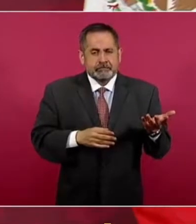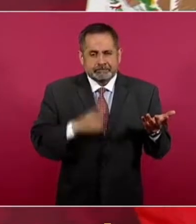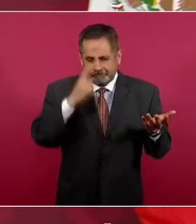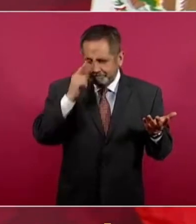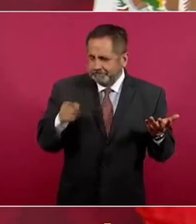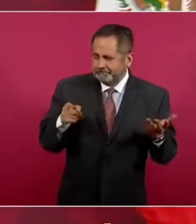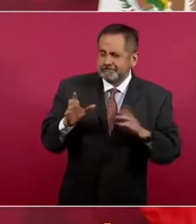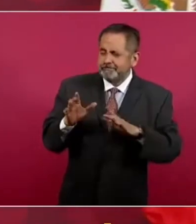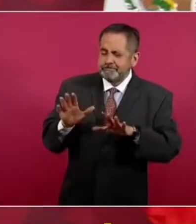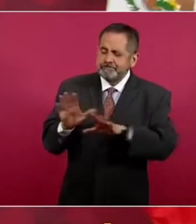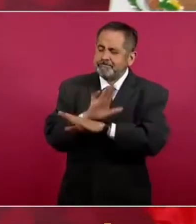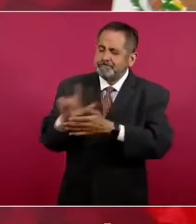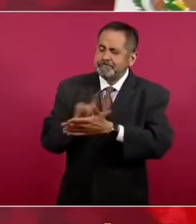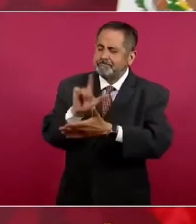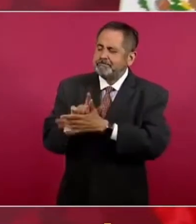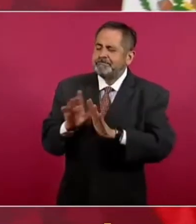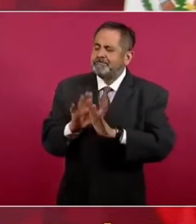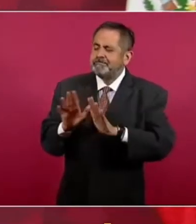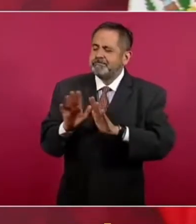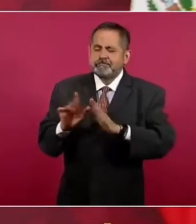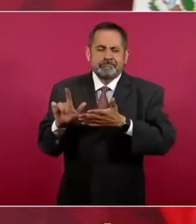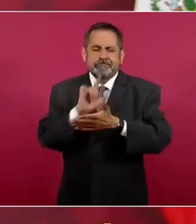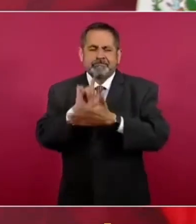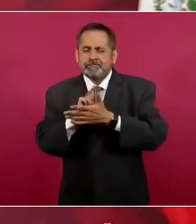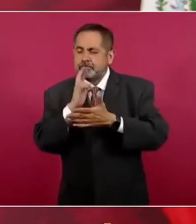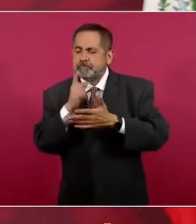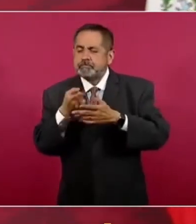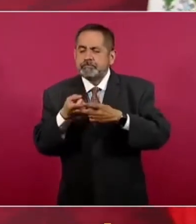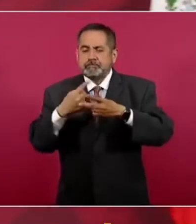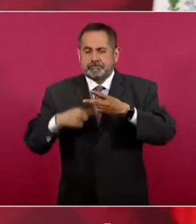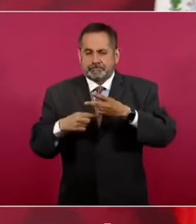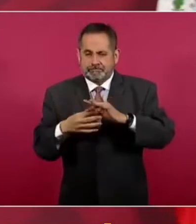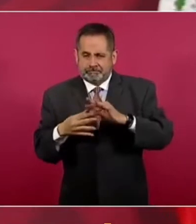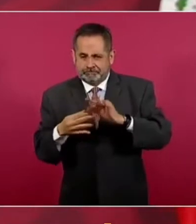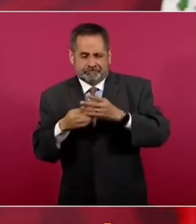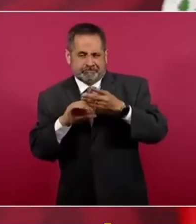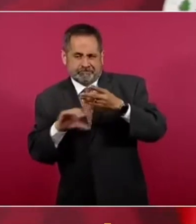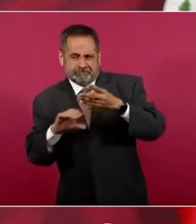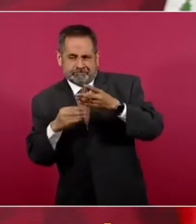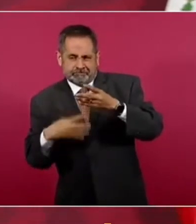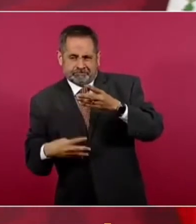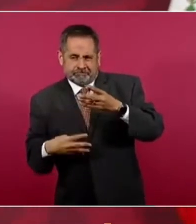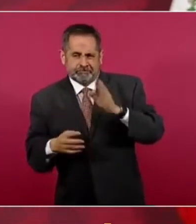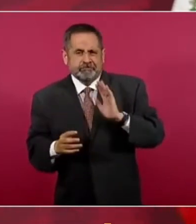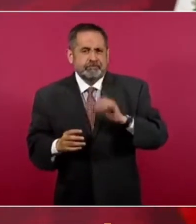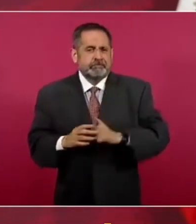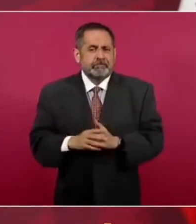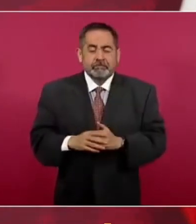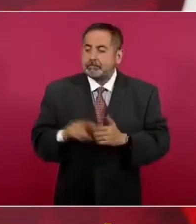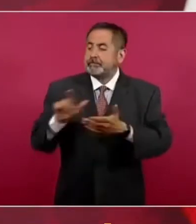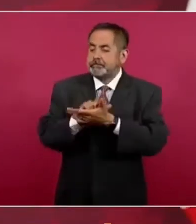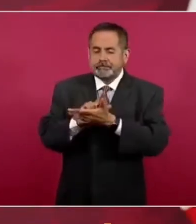reformar leyes secundarias que solo requieren de mayoría simple,